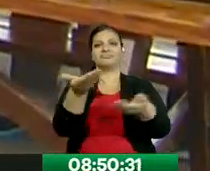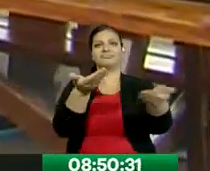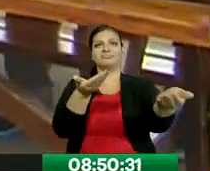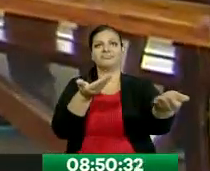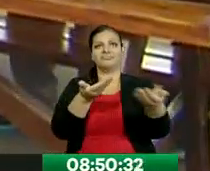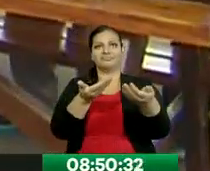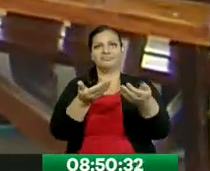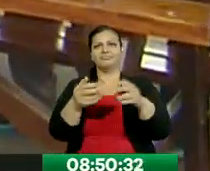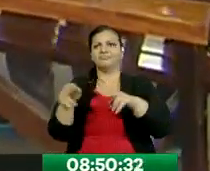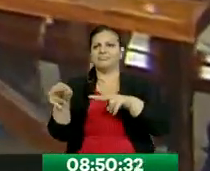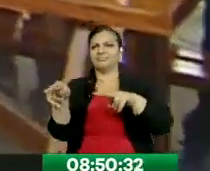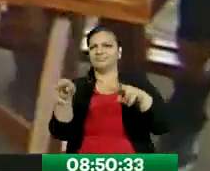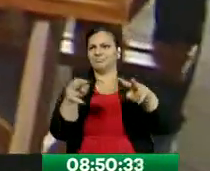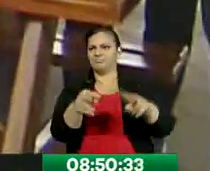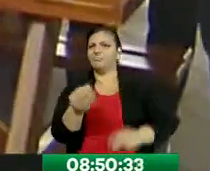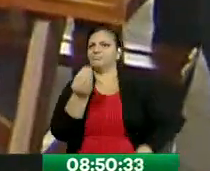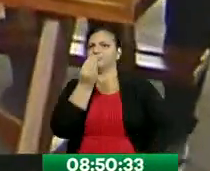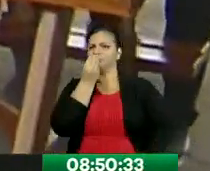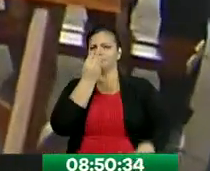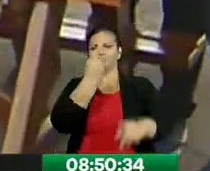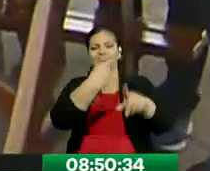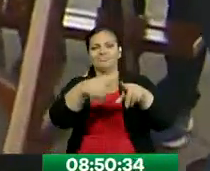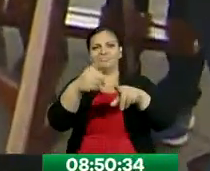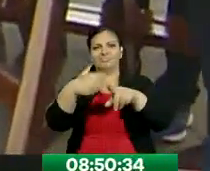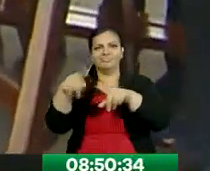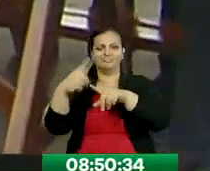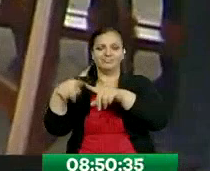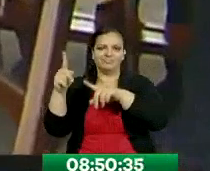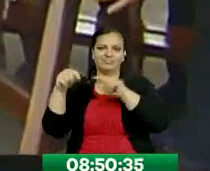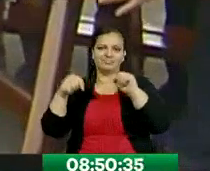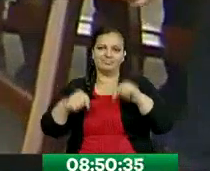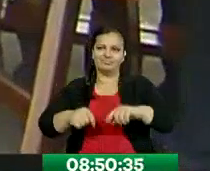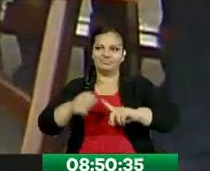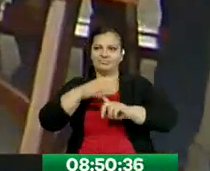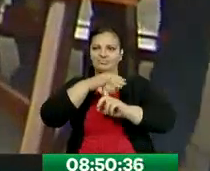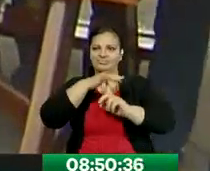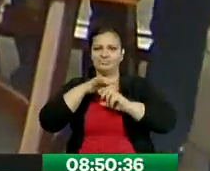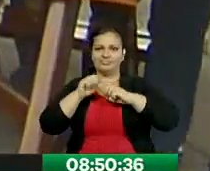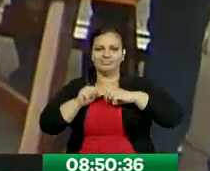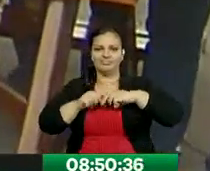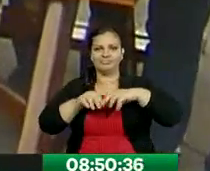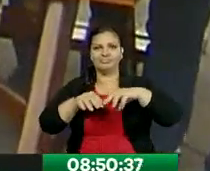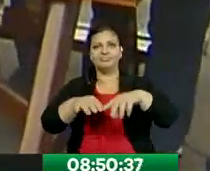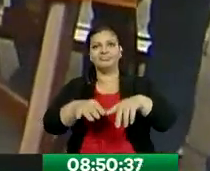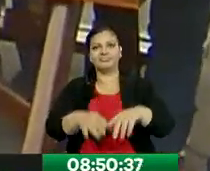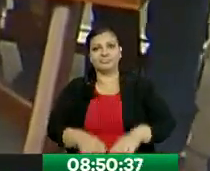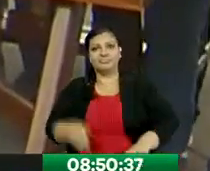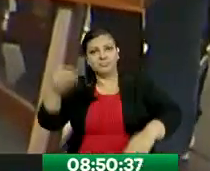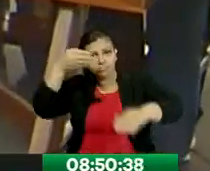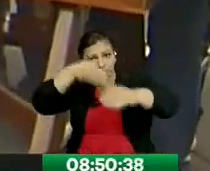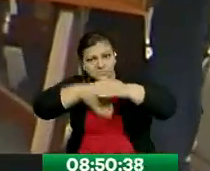lo que ustedes pueden probar acá en el Parque Samanes. Entrada